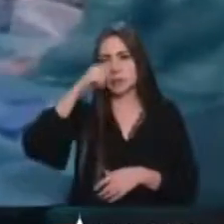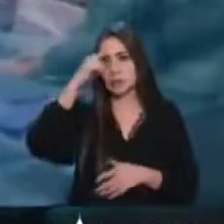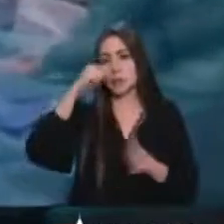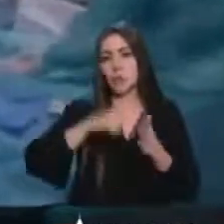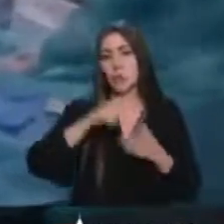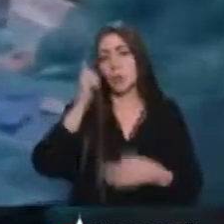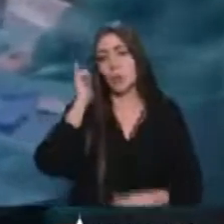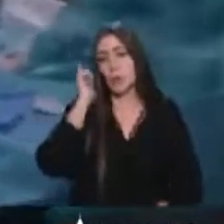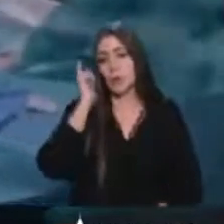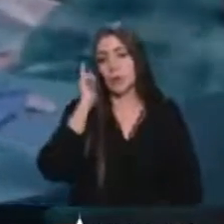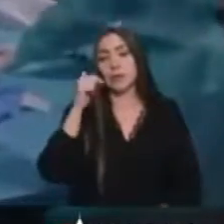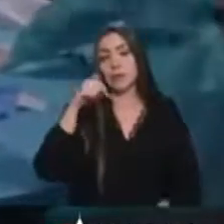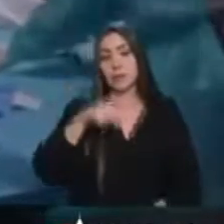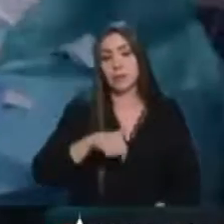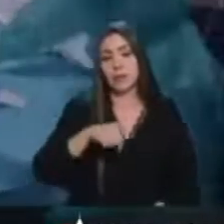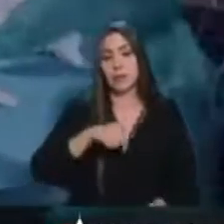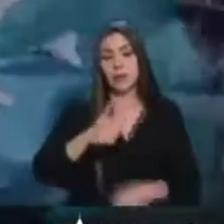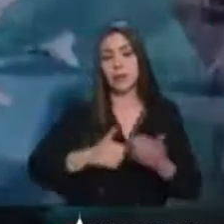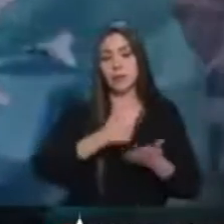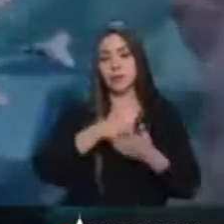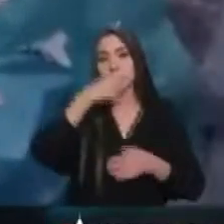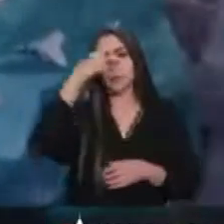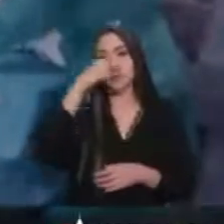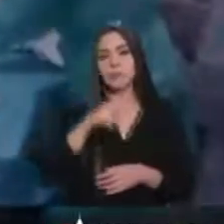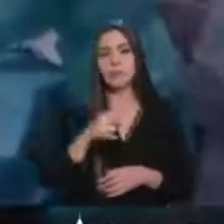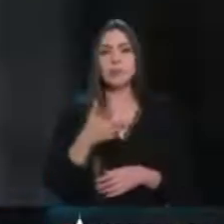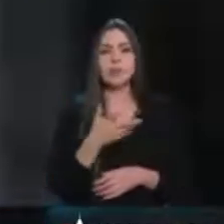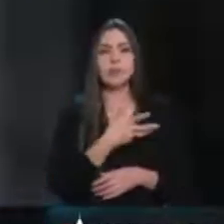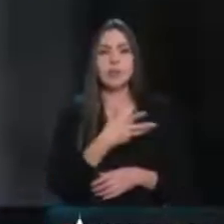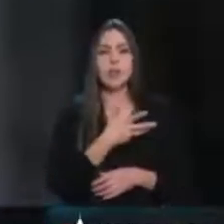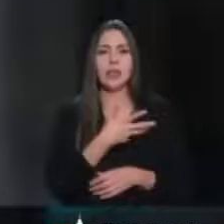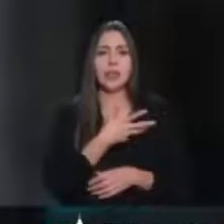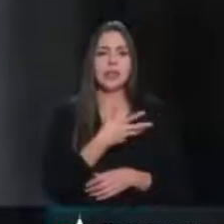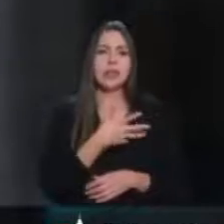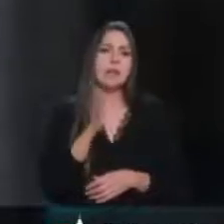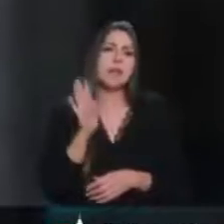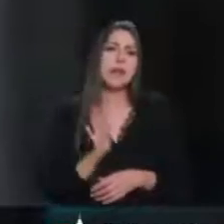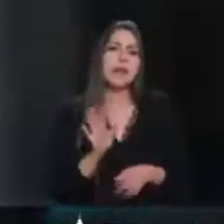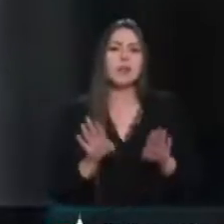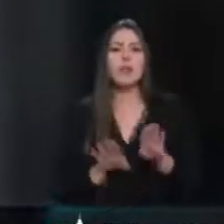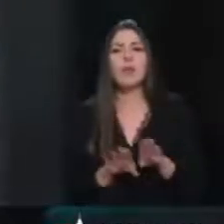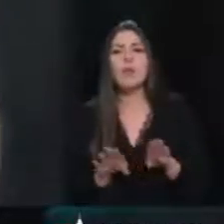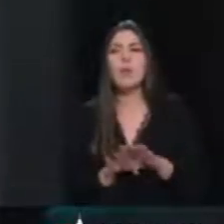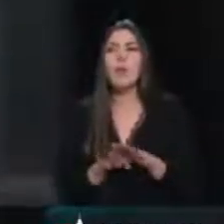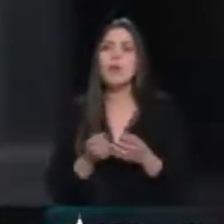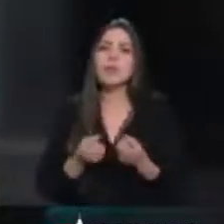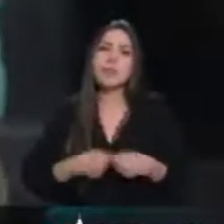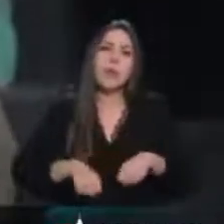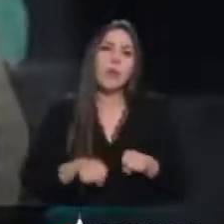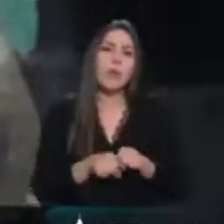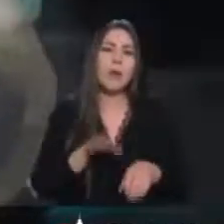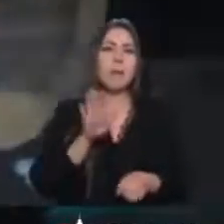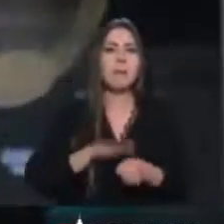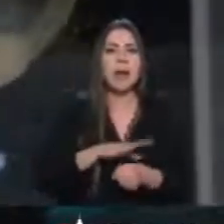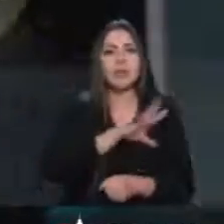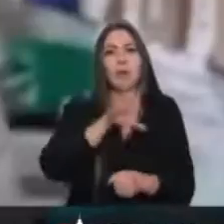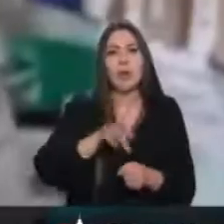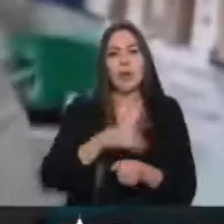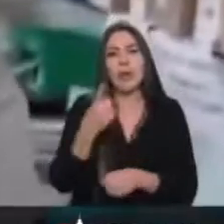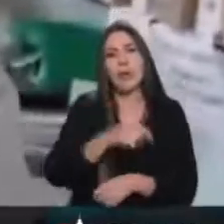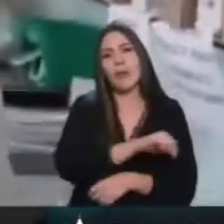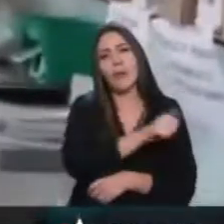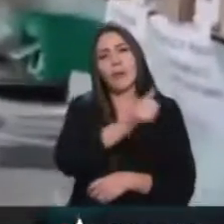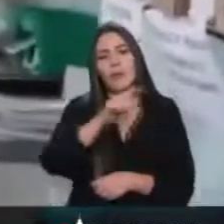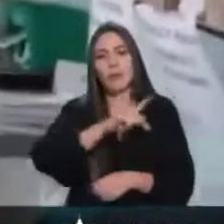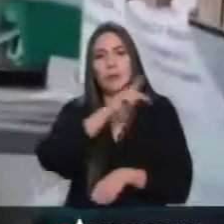esperamos que sea el caso, que la Ciudad de México tiene una póliza de seguro, por llamarlo de cierta manera, mucho más amplia que la de otros países del mundo donde